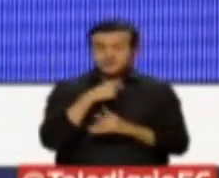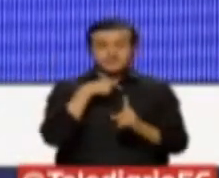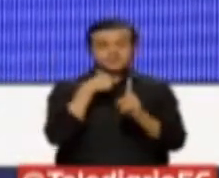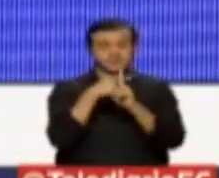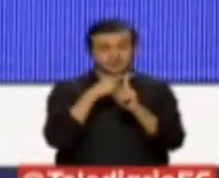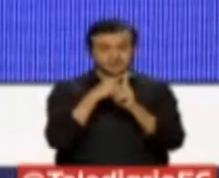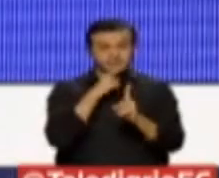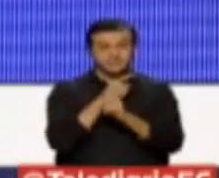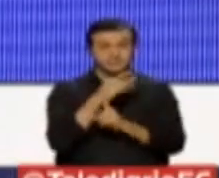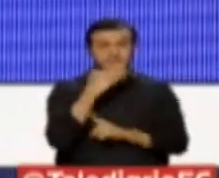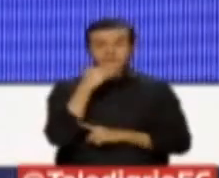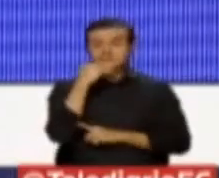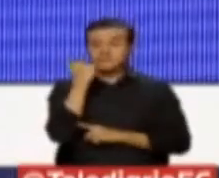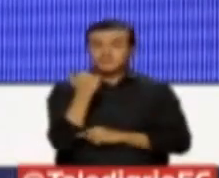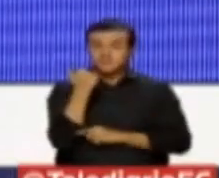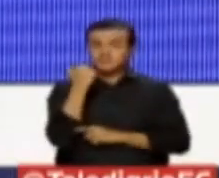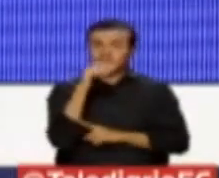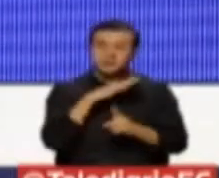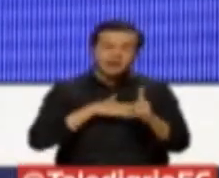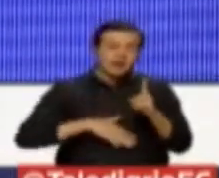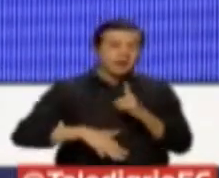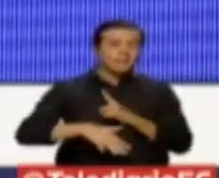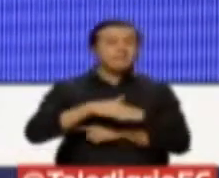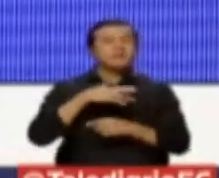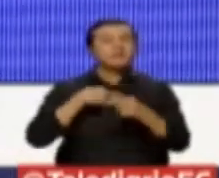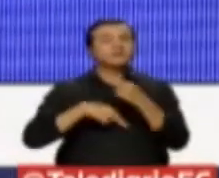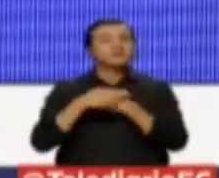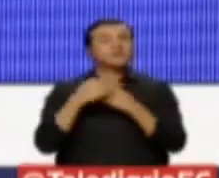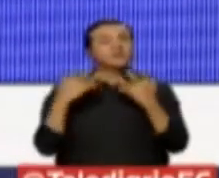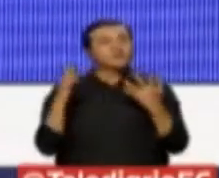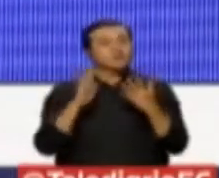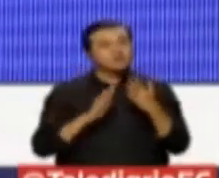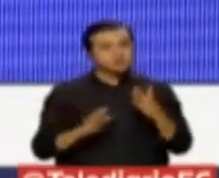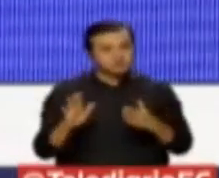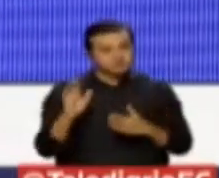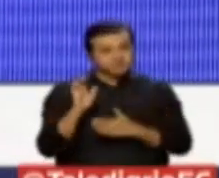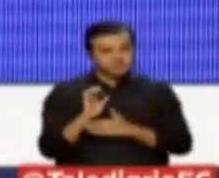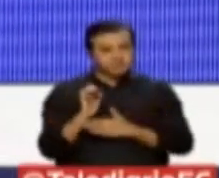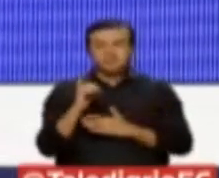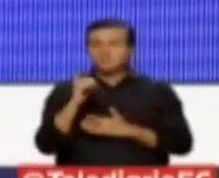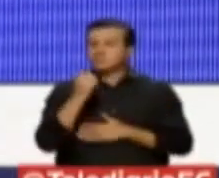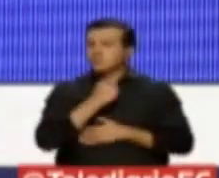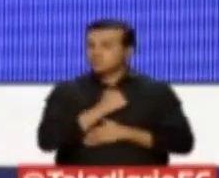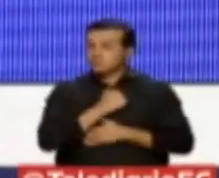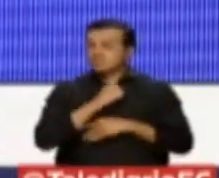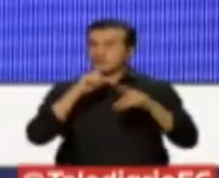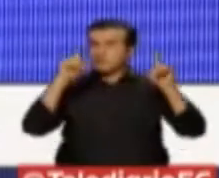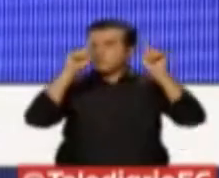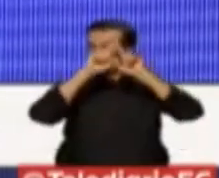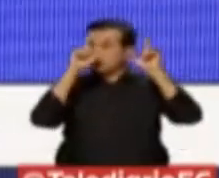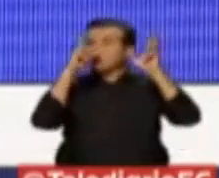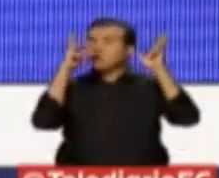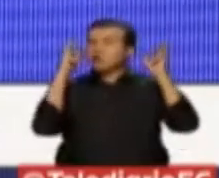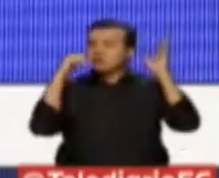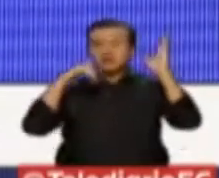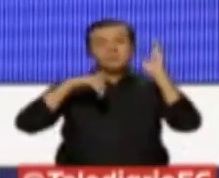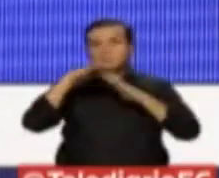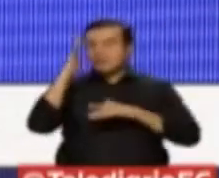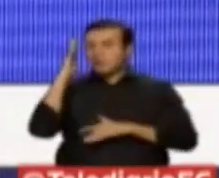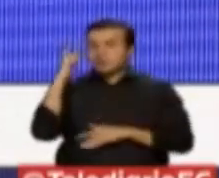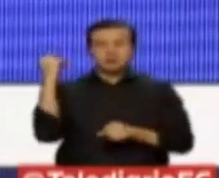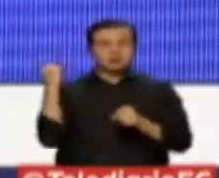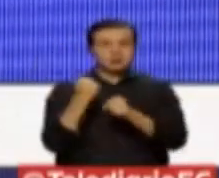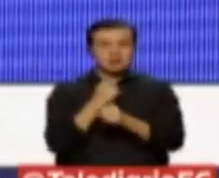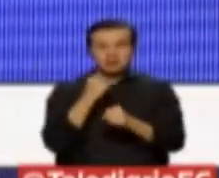del mejoramiento del ambiente para negocios aquí en ecuador nuestras empresas quieren ser fuentes aún más grandes de